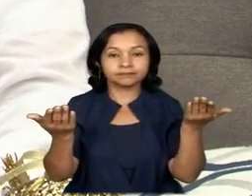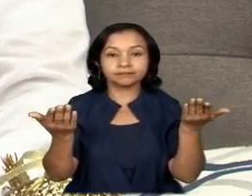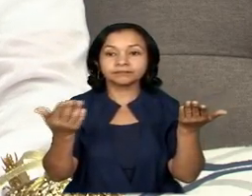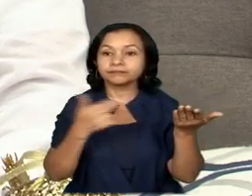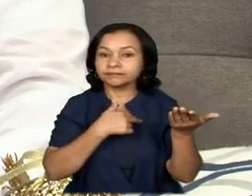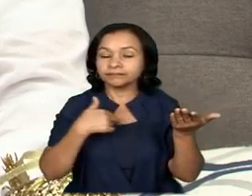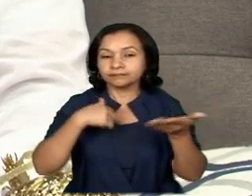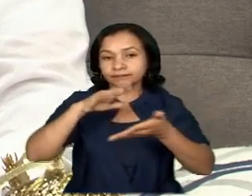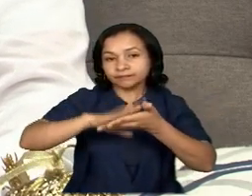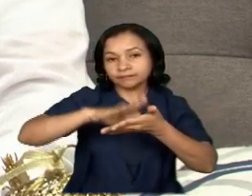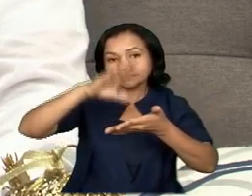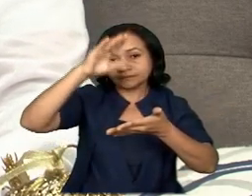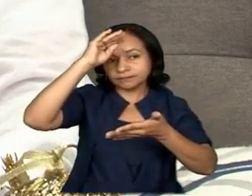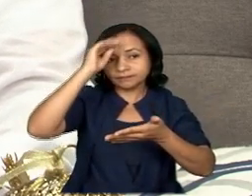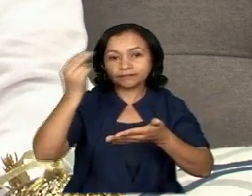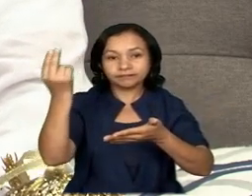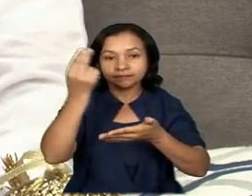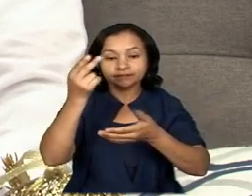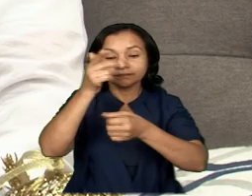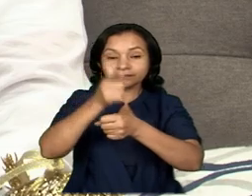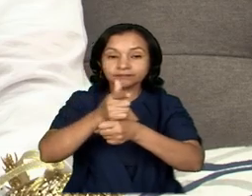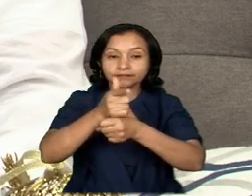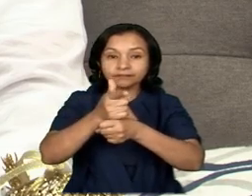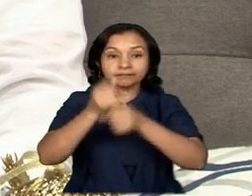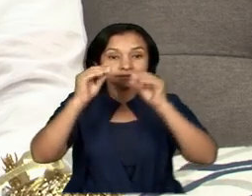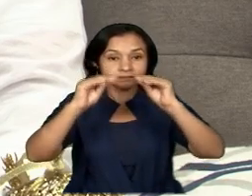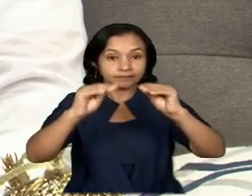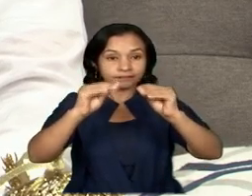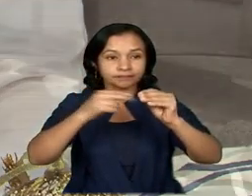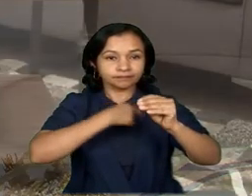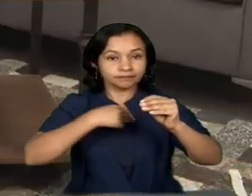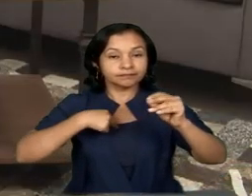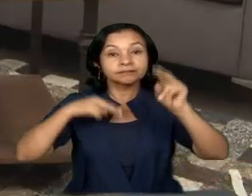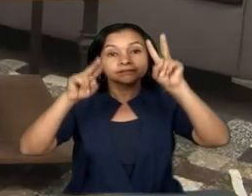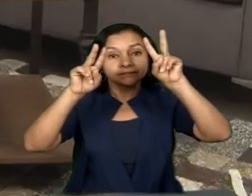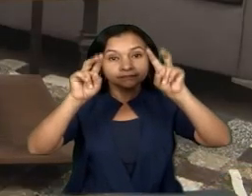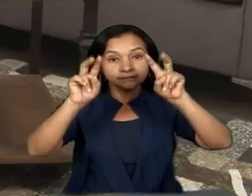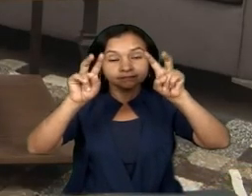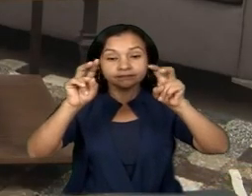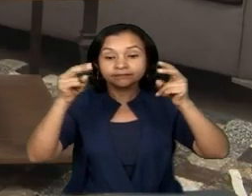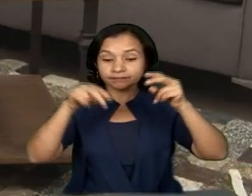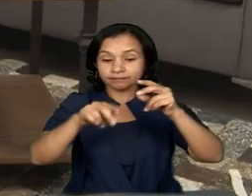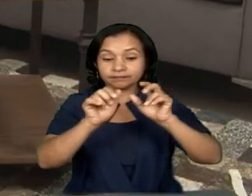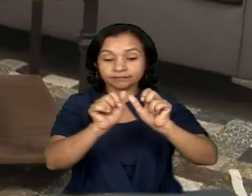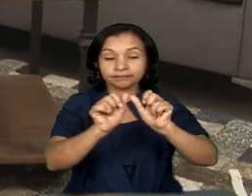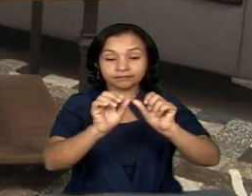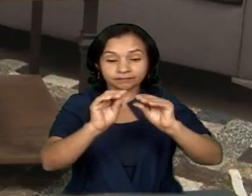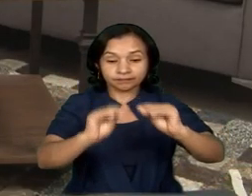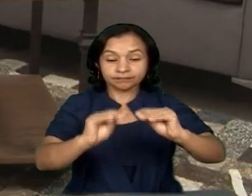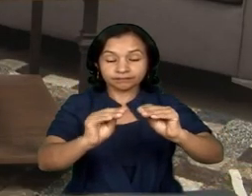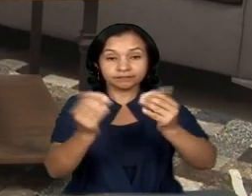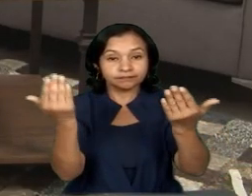para dominar las tecnologías con fines educativos. Y también para generar contenido. Para generar contenido, ¿verdad? Ese esfuerzo lo estamos haciendo